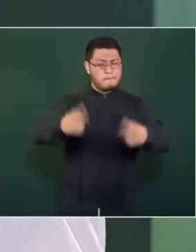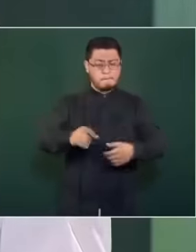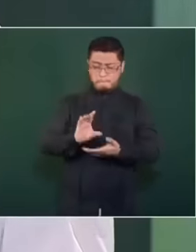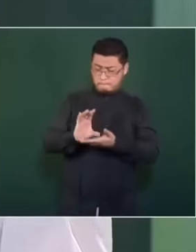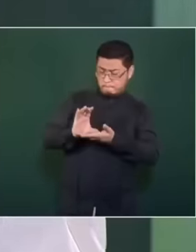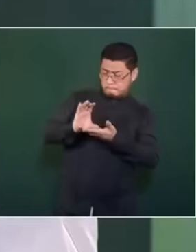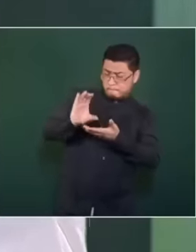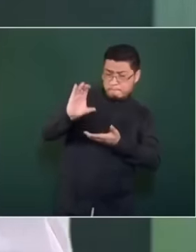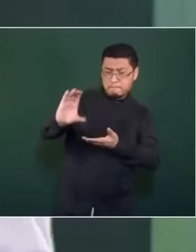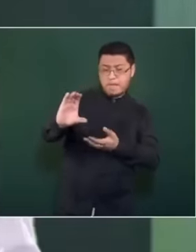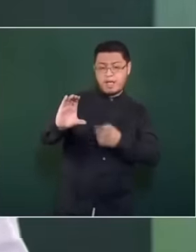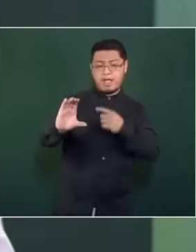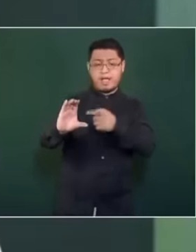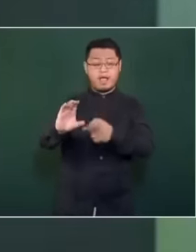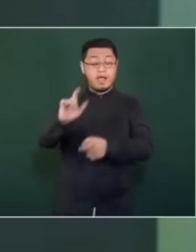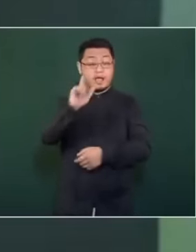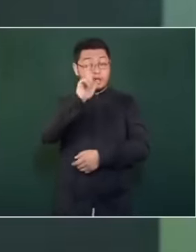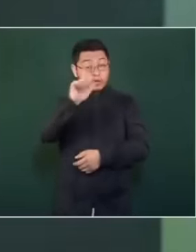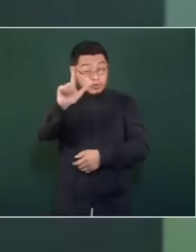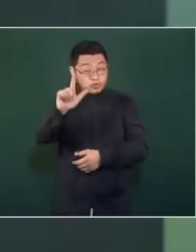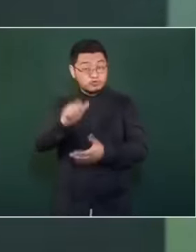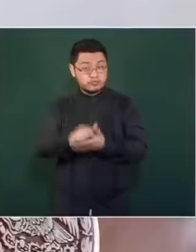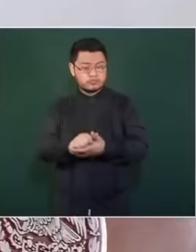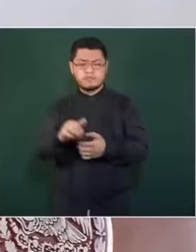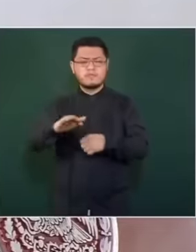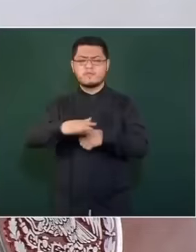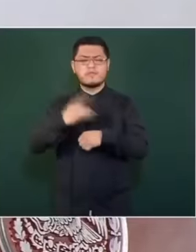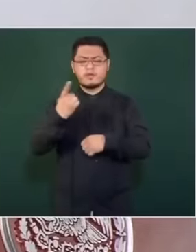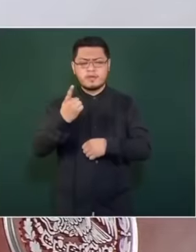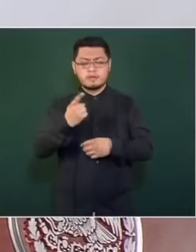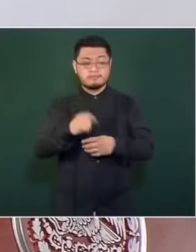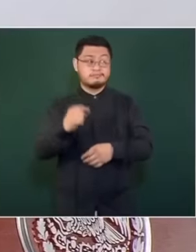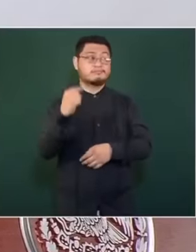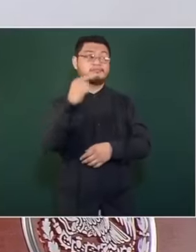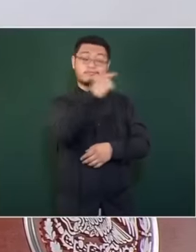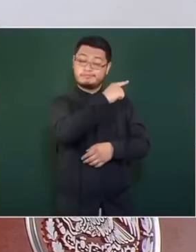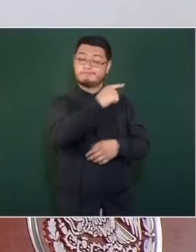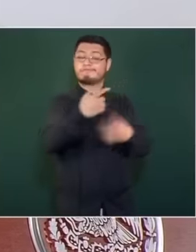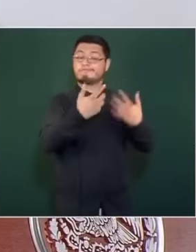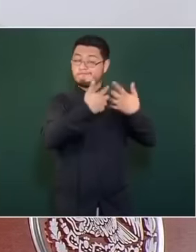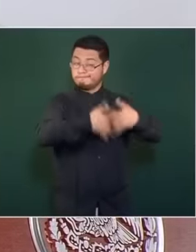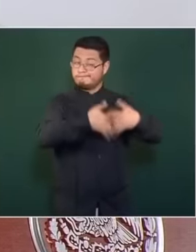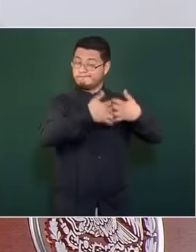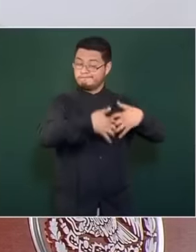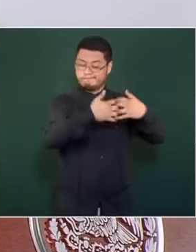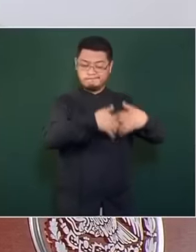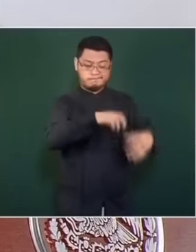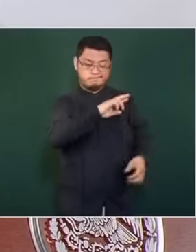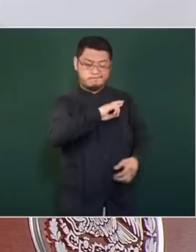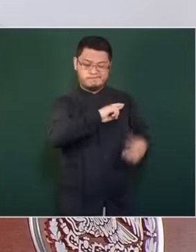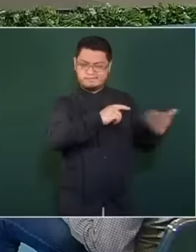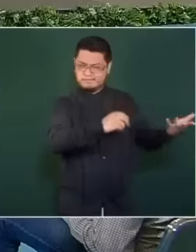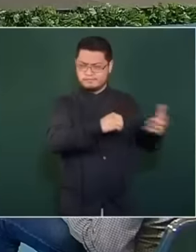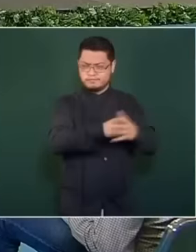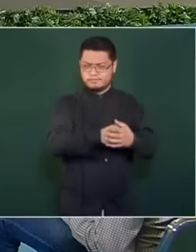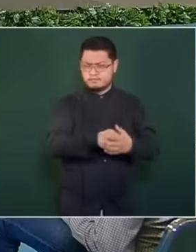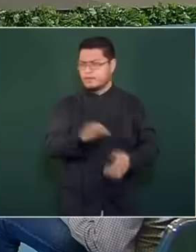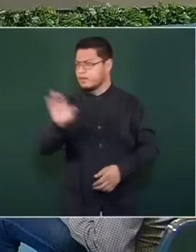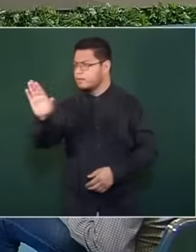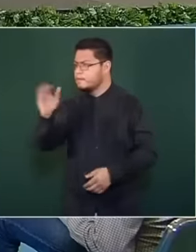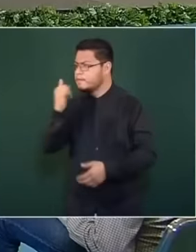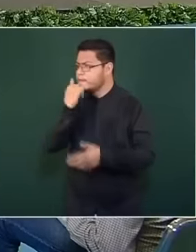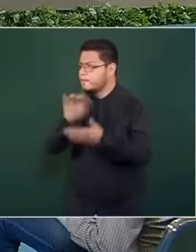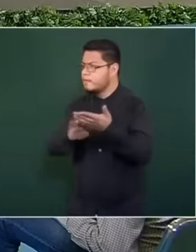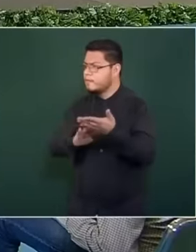porque allá mandan las empresas estas particulares. Presidente, entonces, desde su punto de vista, ¿no hay